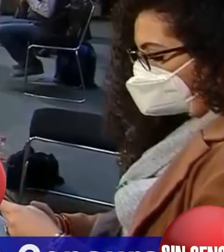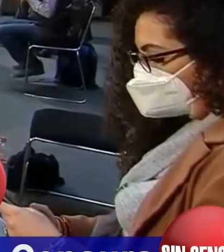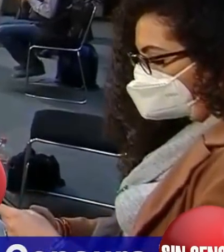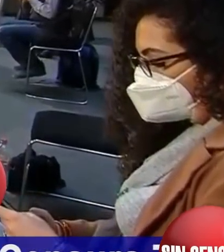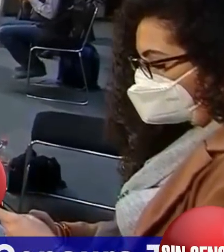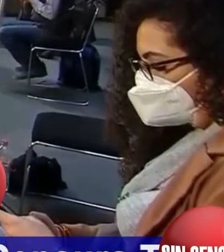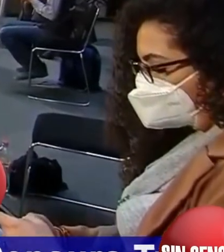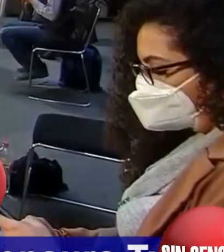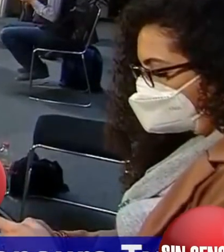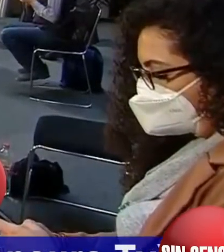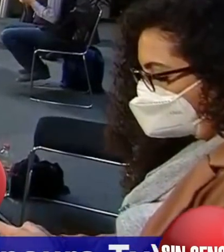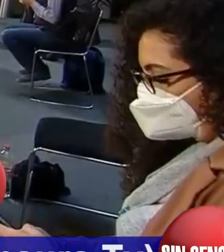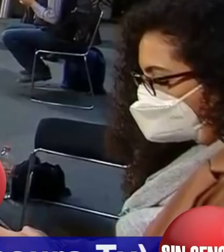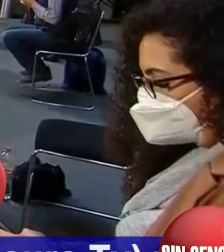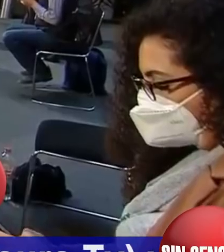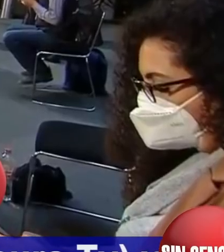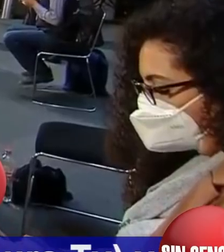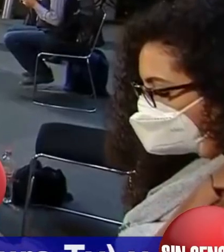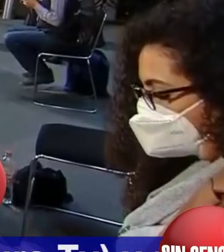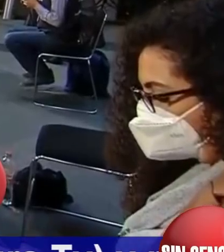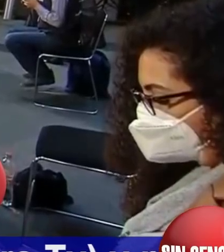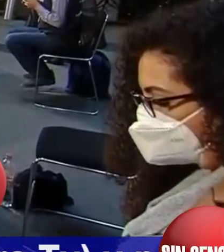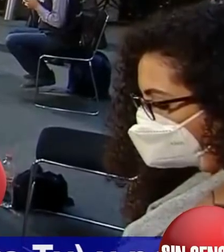A comparación de lo que usted nos expone,